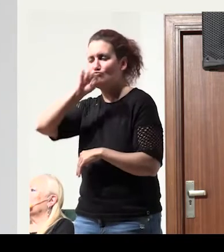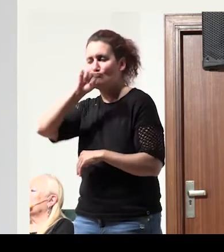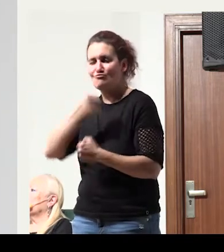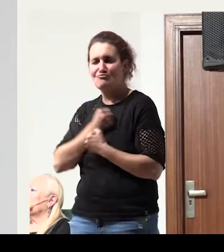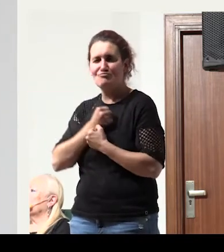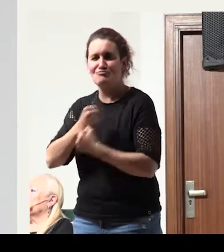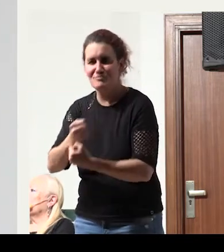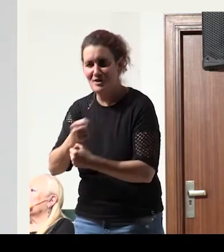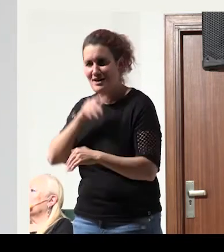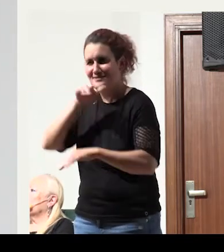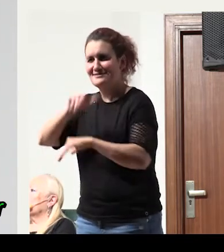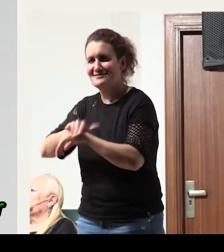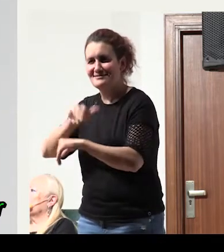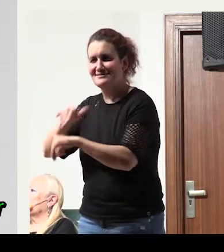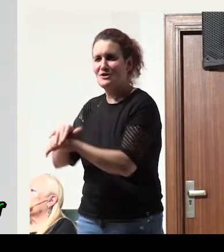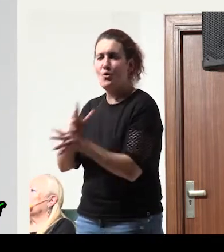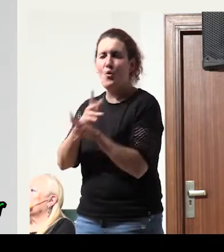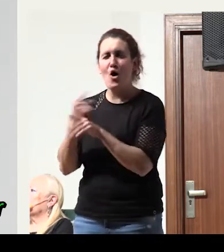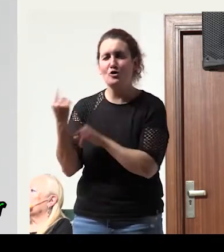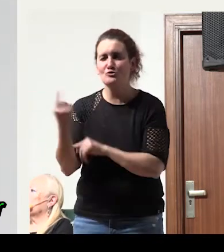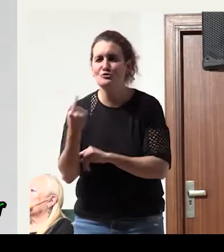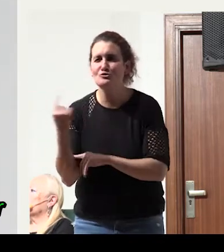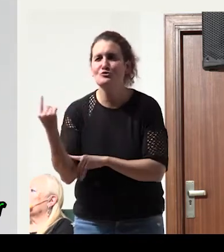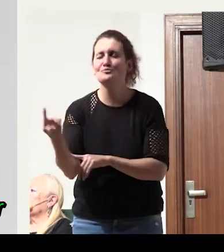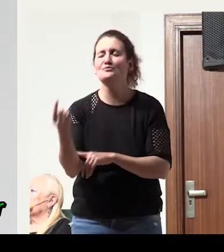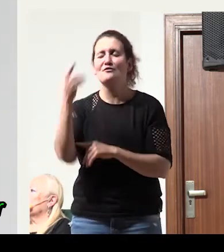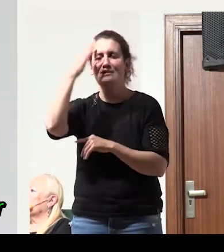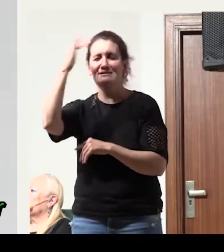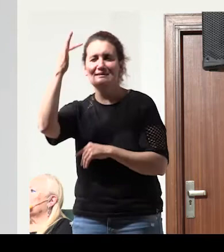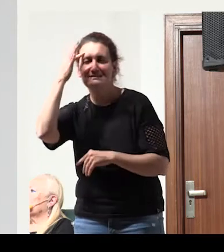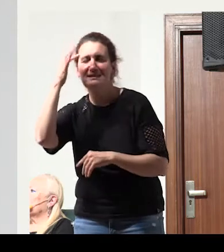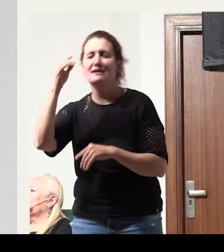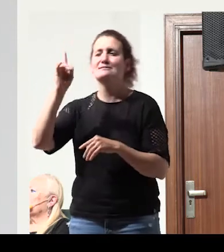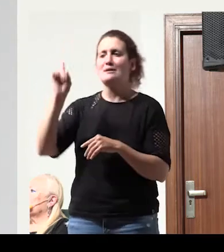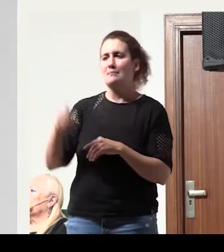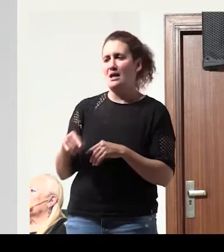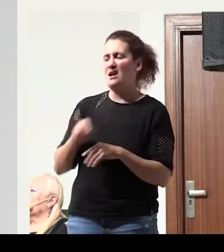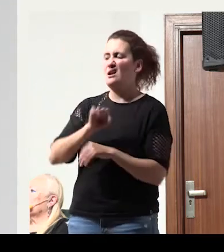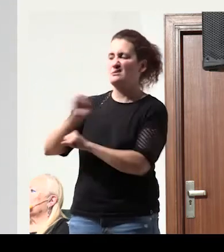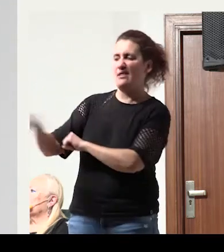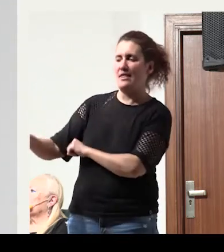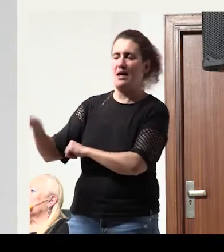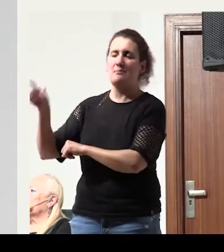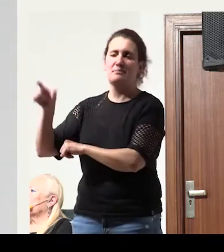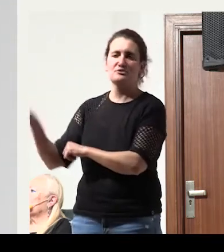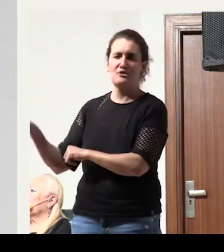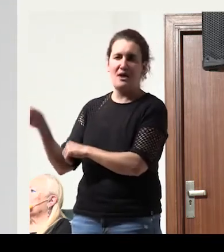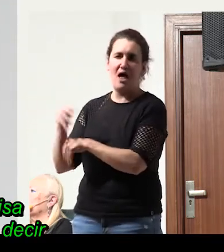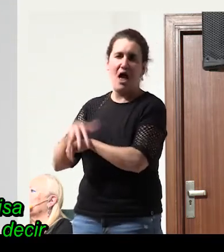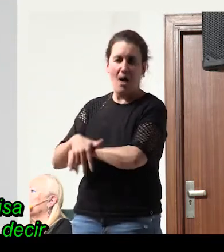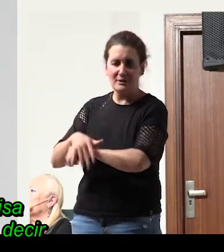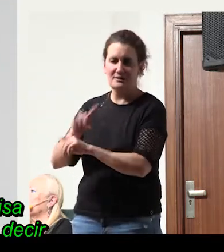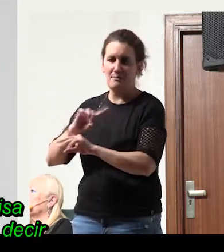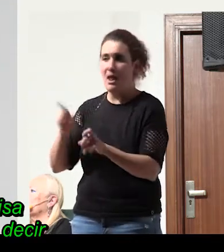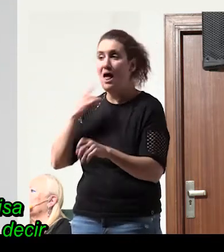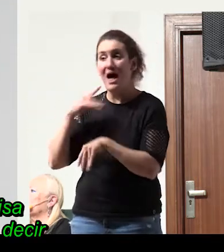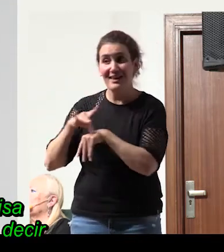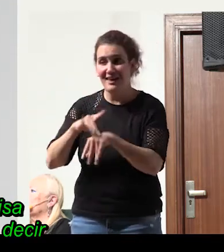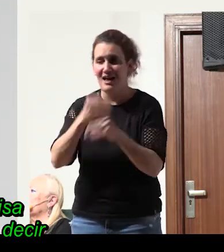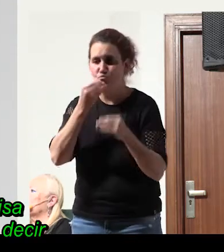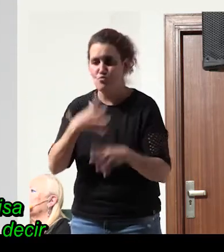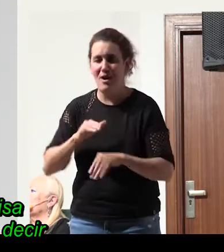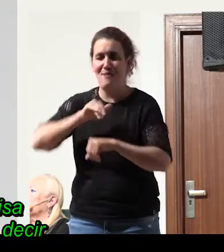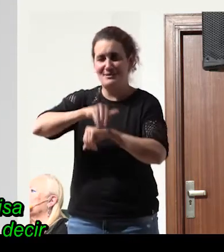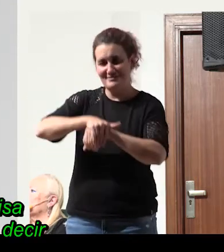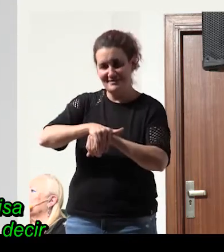en juegos solitarios. Voy aprendiendo a rechazar al mal amante, a guiar al buen amante. Eso sí, se